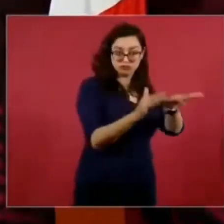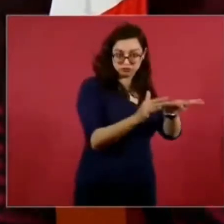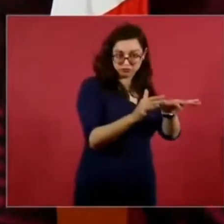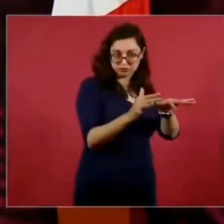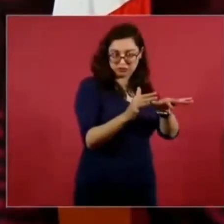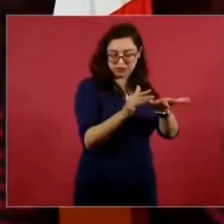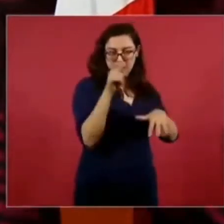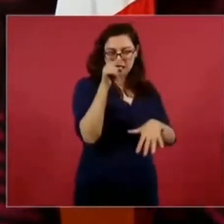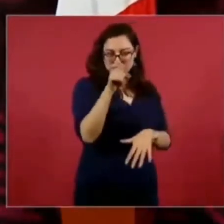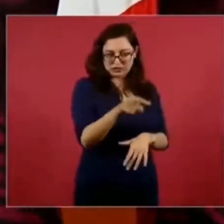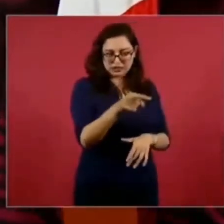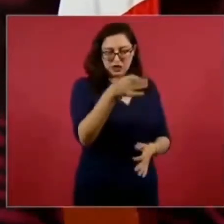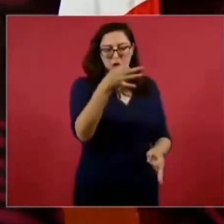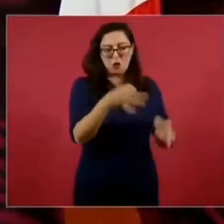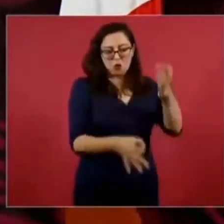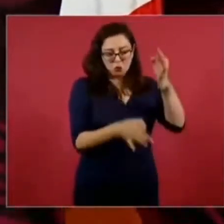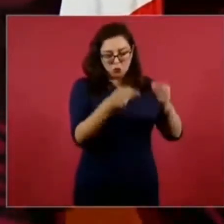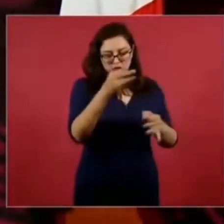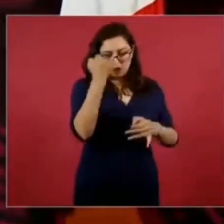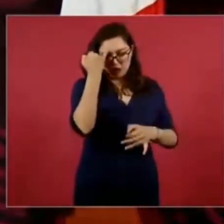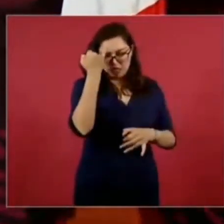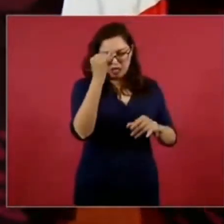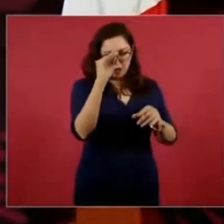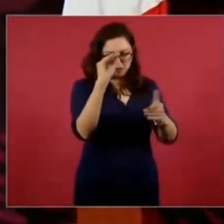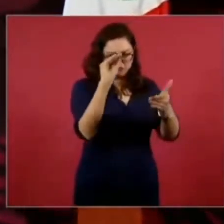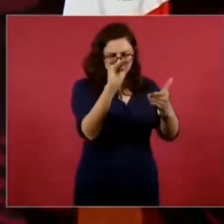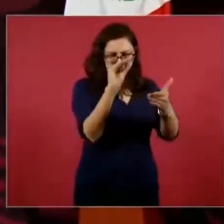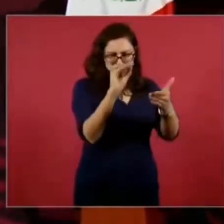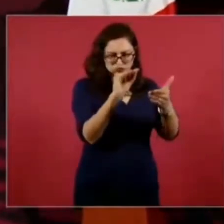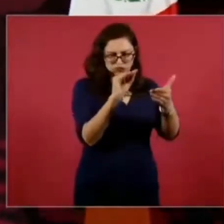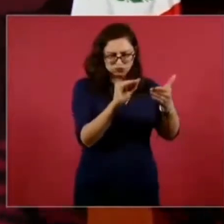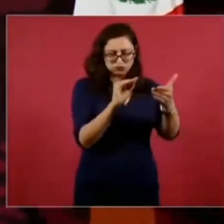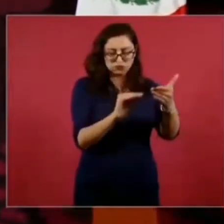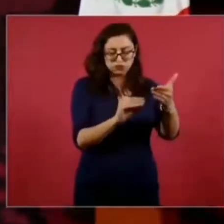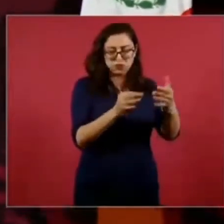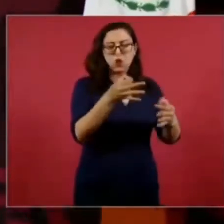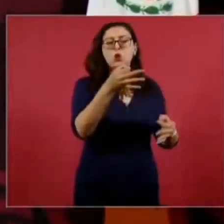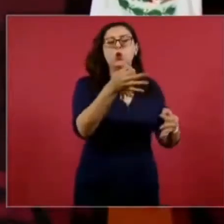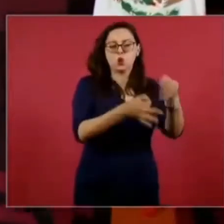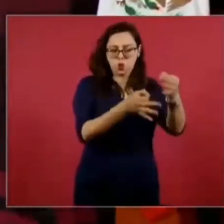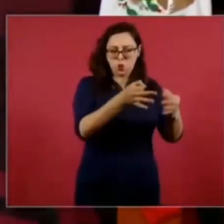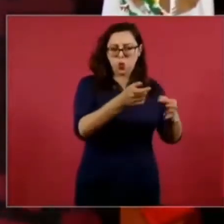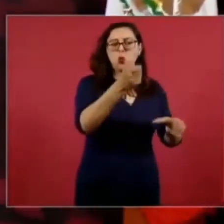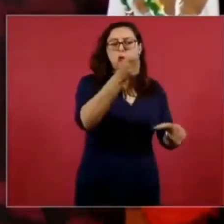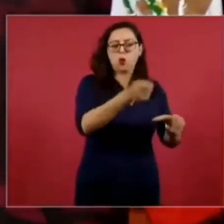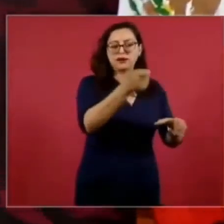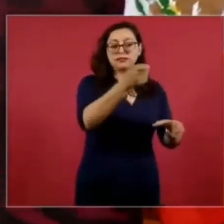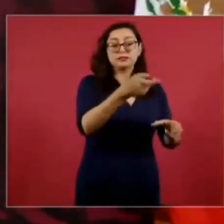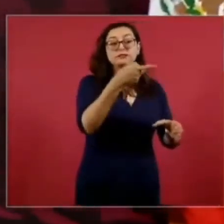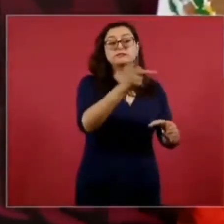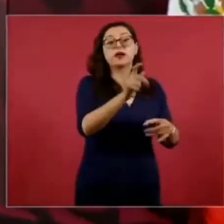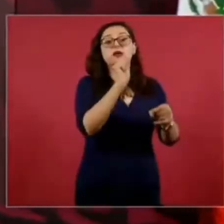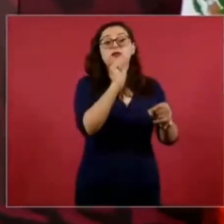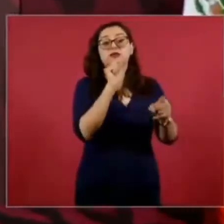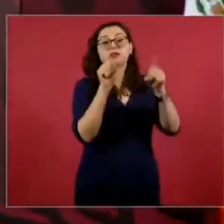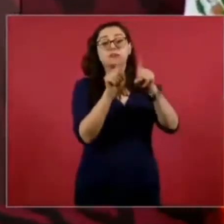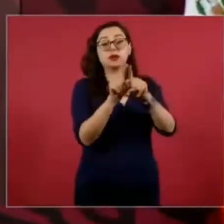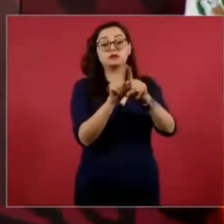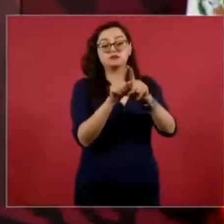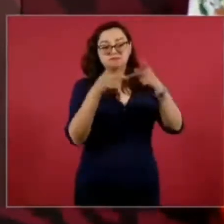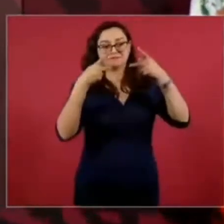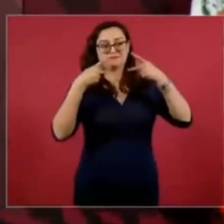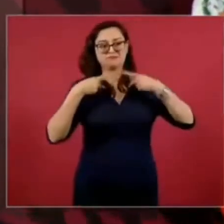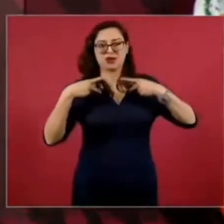establecen en cuanto a la impartición de la justicia estos procedimientos de que sean los